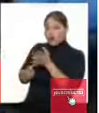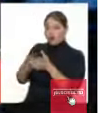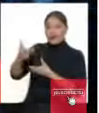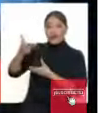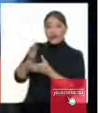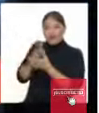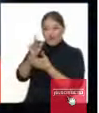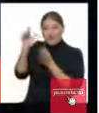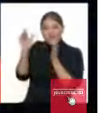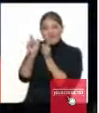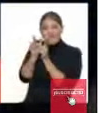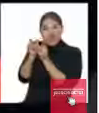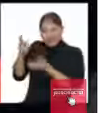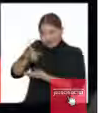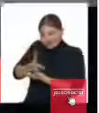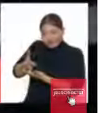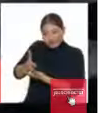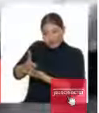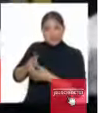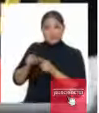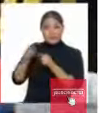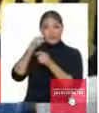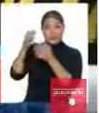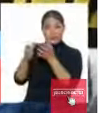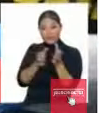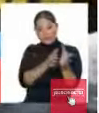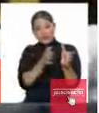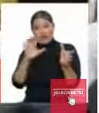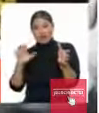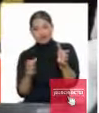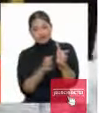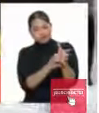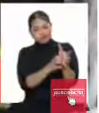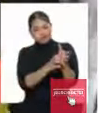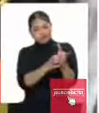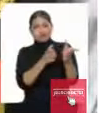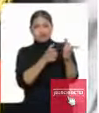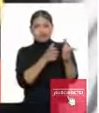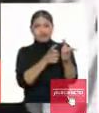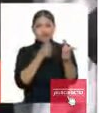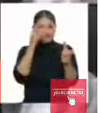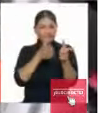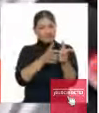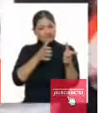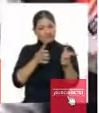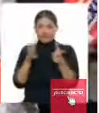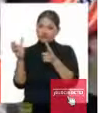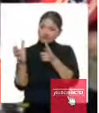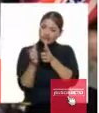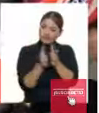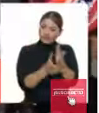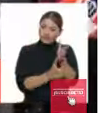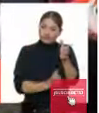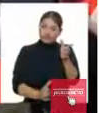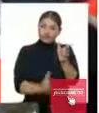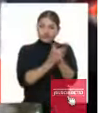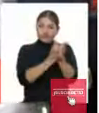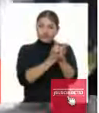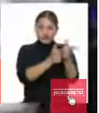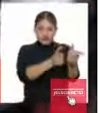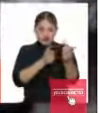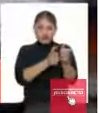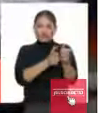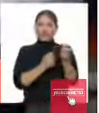revólver. Tenemos esta caserina de buena capacidad de potencia para reforzar la capacidad de potencia de las